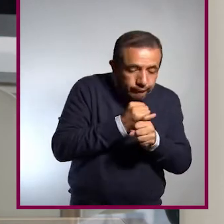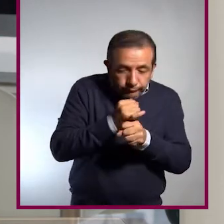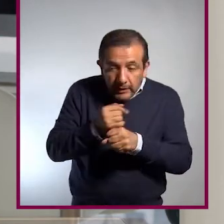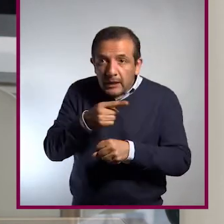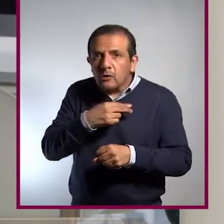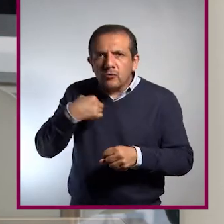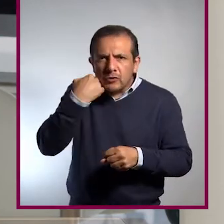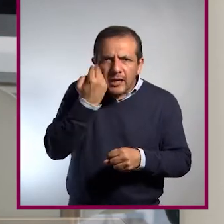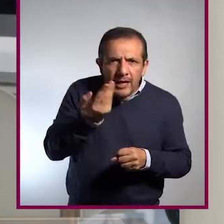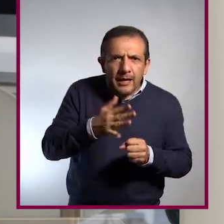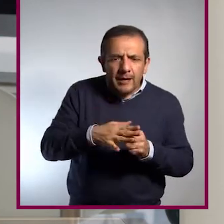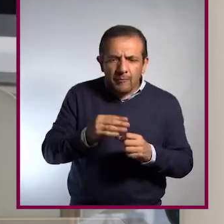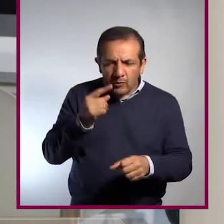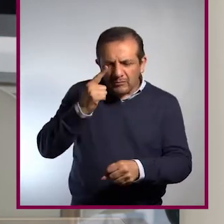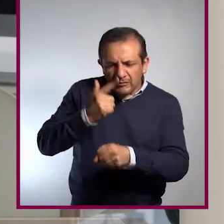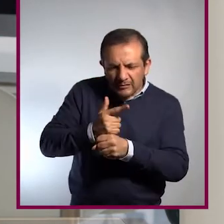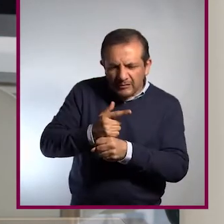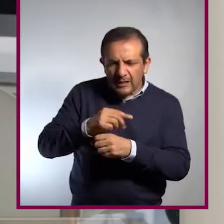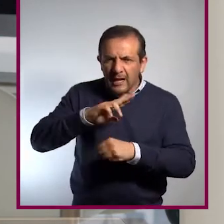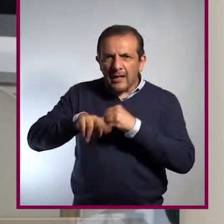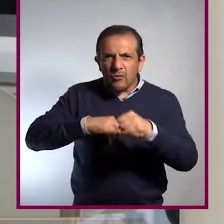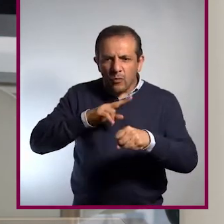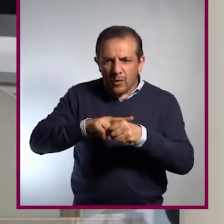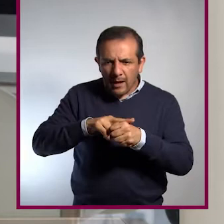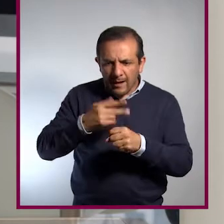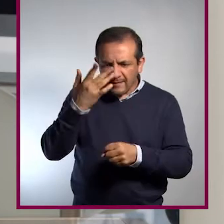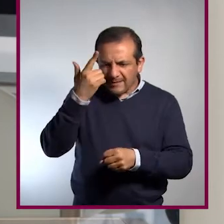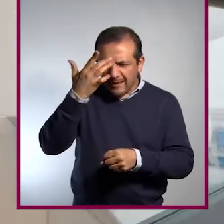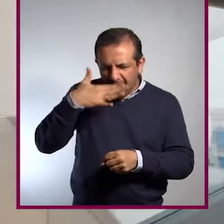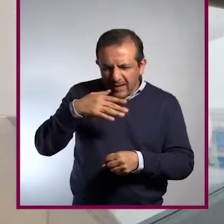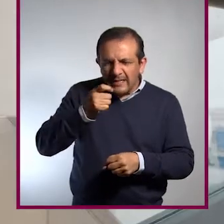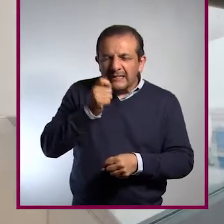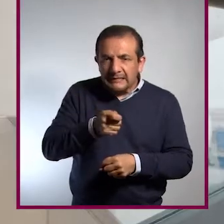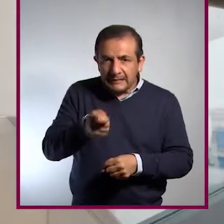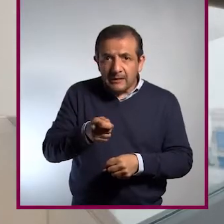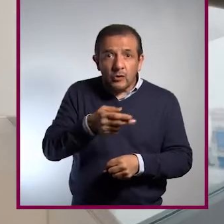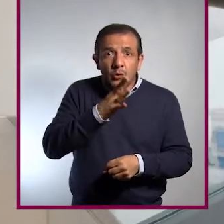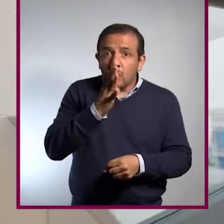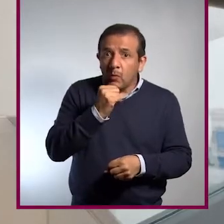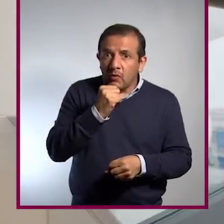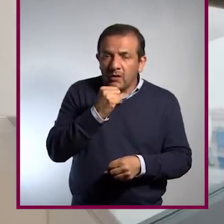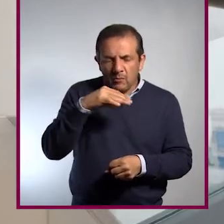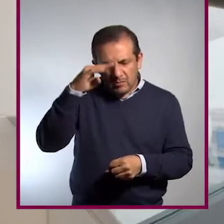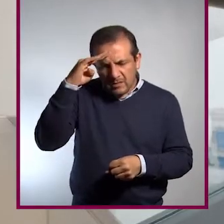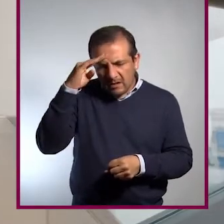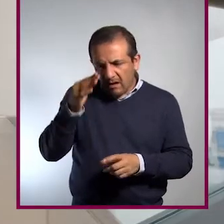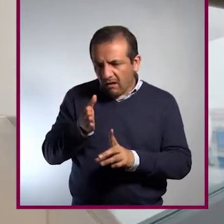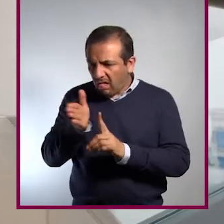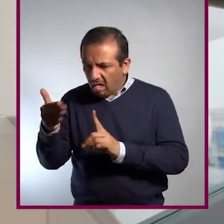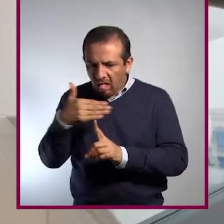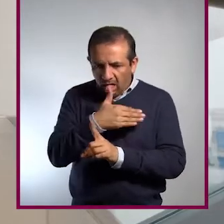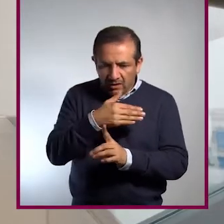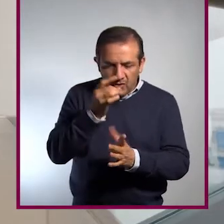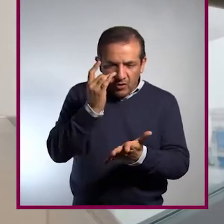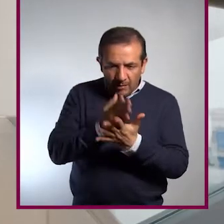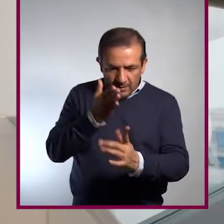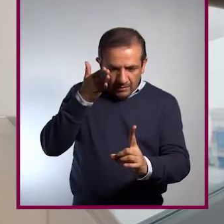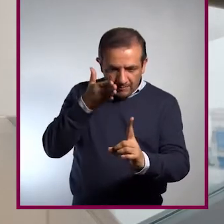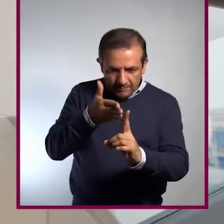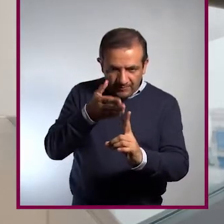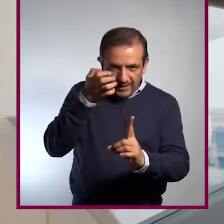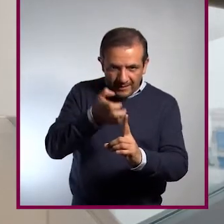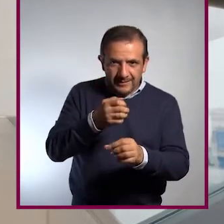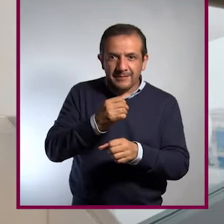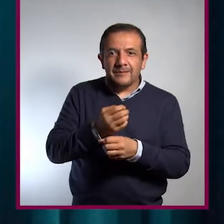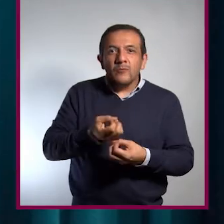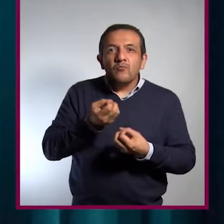y buscamos desafiar los rompecabezas de la naturaleza, porque no podemos pensar en algo más que nos gustaría